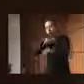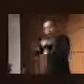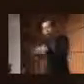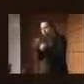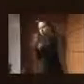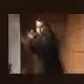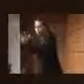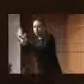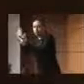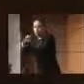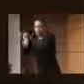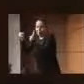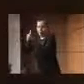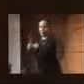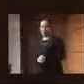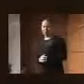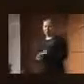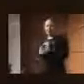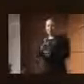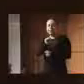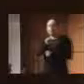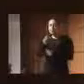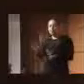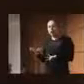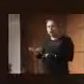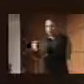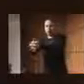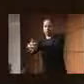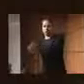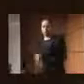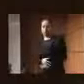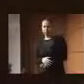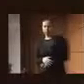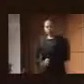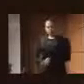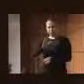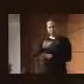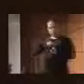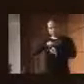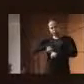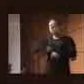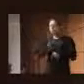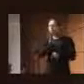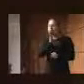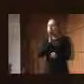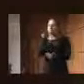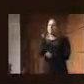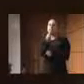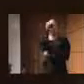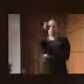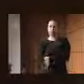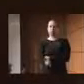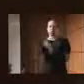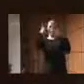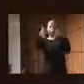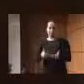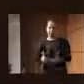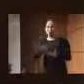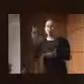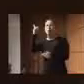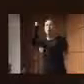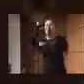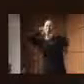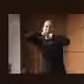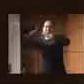sociedad, ¿no? Es un proceso de integración, pero el esfuerzo, digamos, se centra en la persona. Eso, desde el punto de vista de las políticas